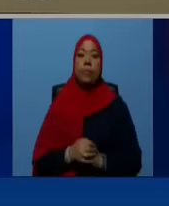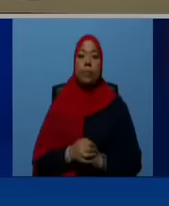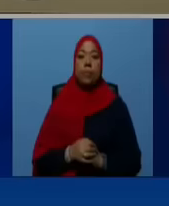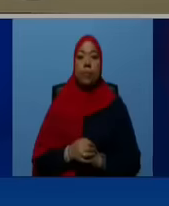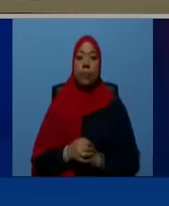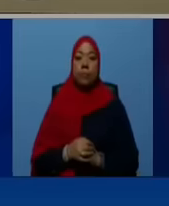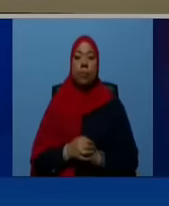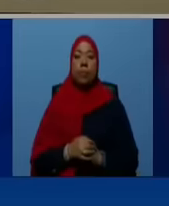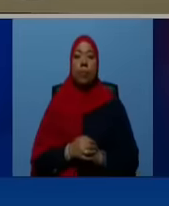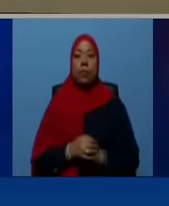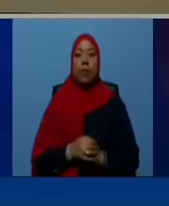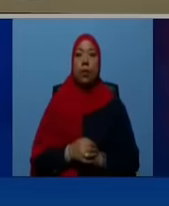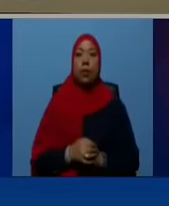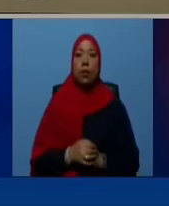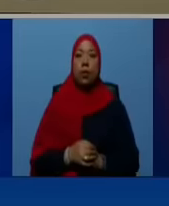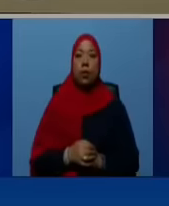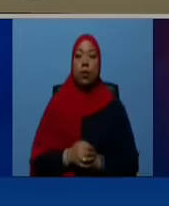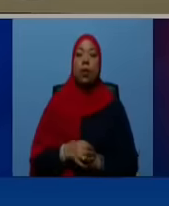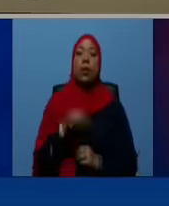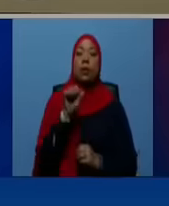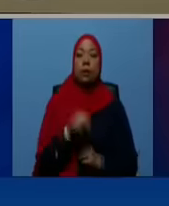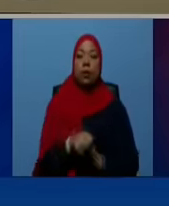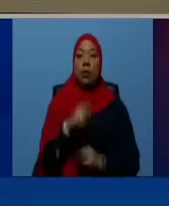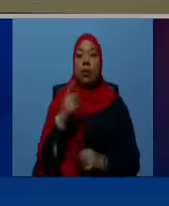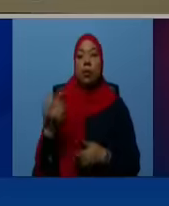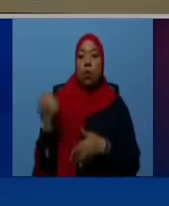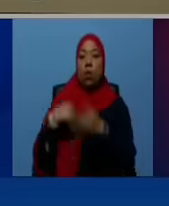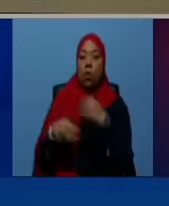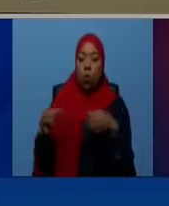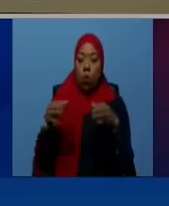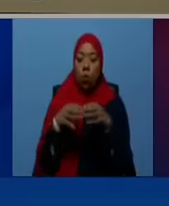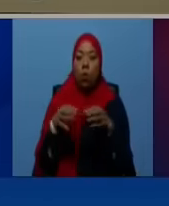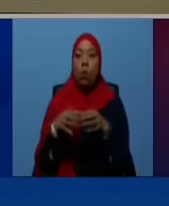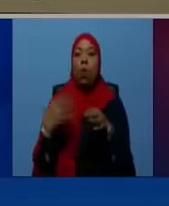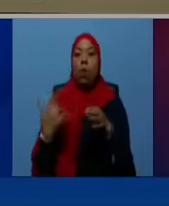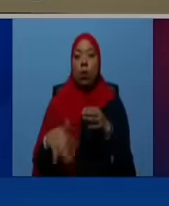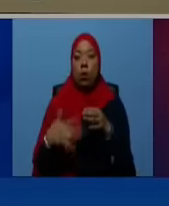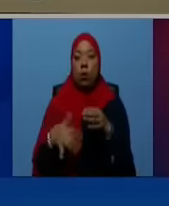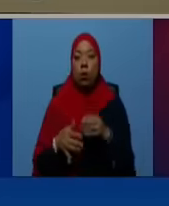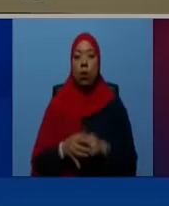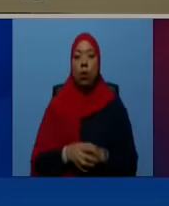de Santa Capilla para allá, para acá. En Santa Capilla era un grupo más grande.